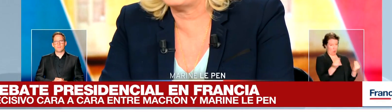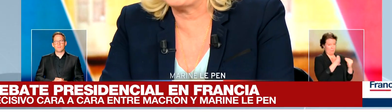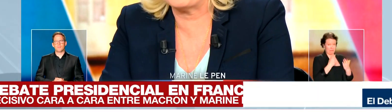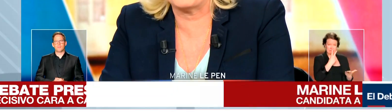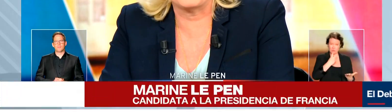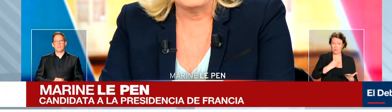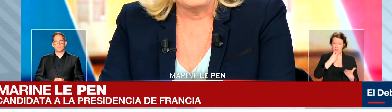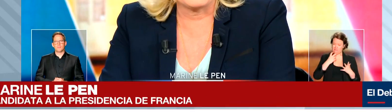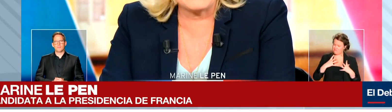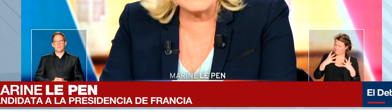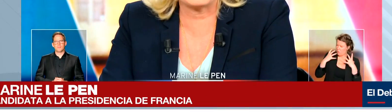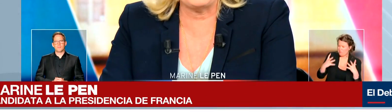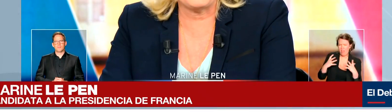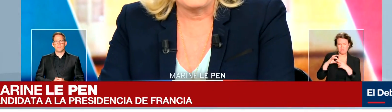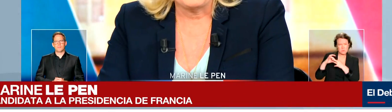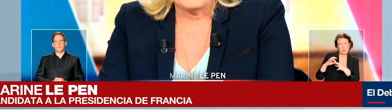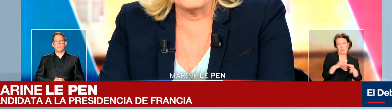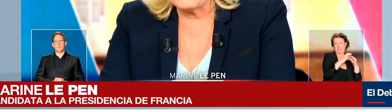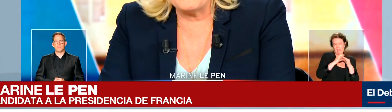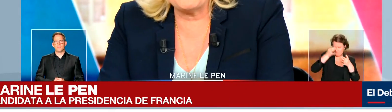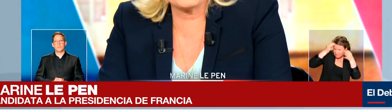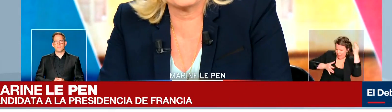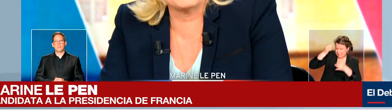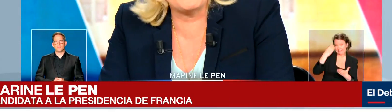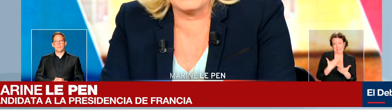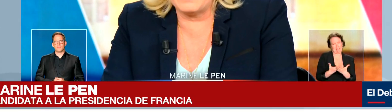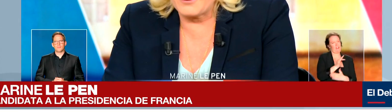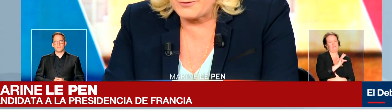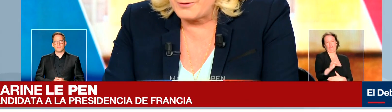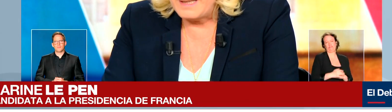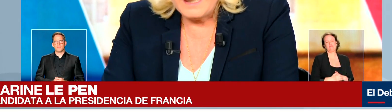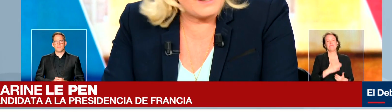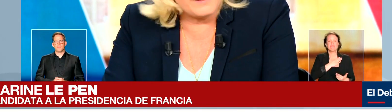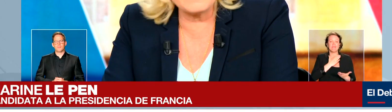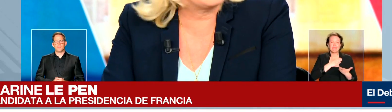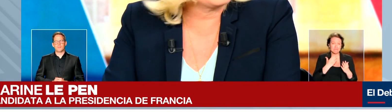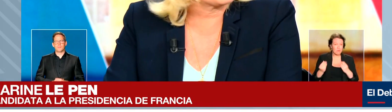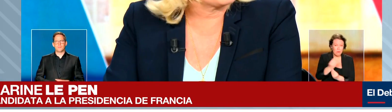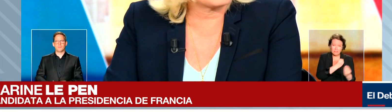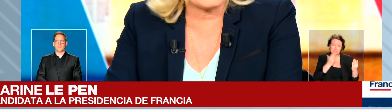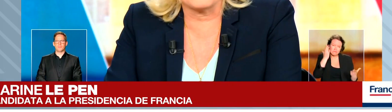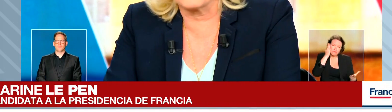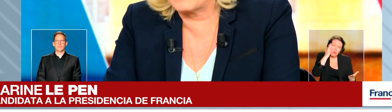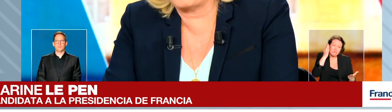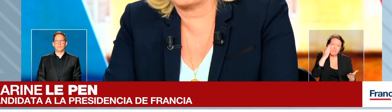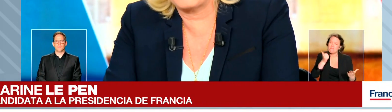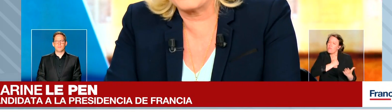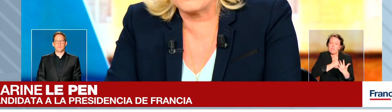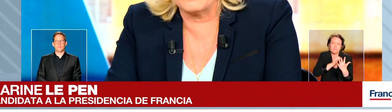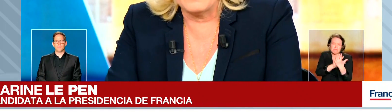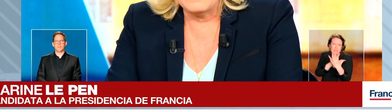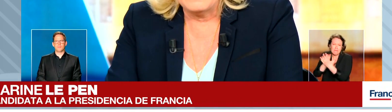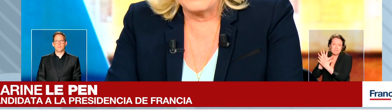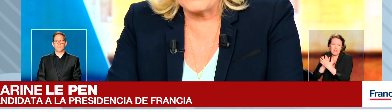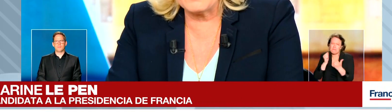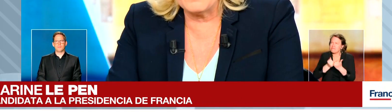que tiene voluntad, un pueblo solidario, un pueblo creativo. Nuestro pueblo lo conozco muy bien. Hace muchos años que